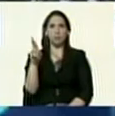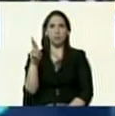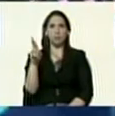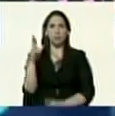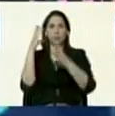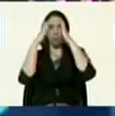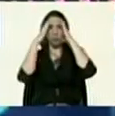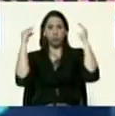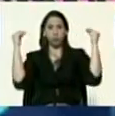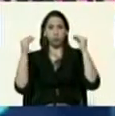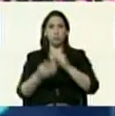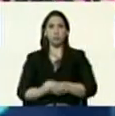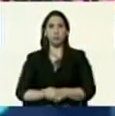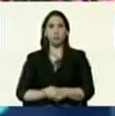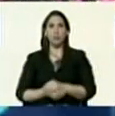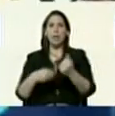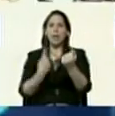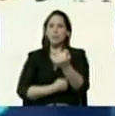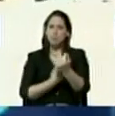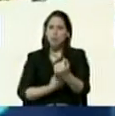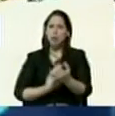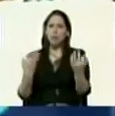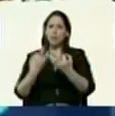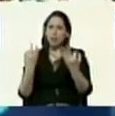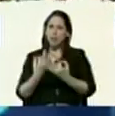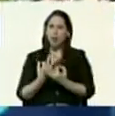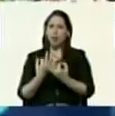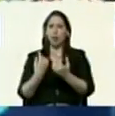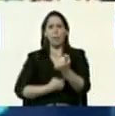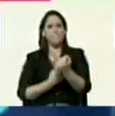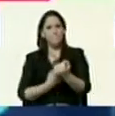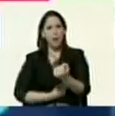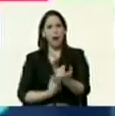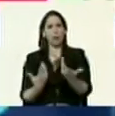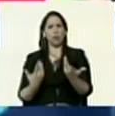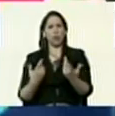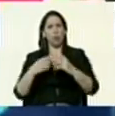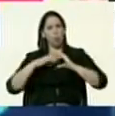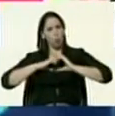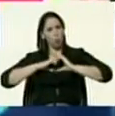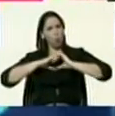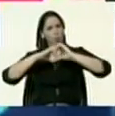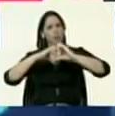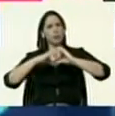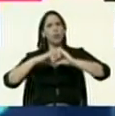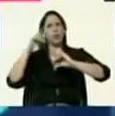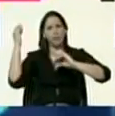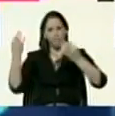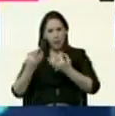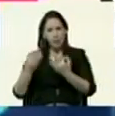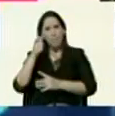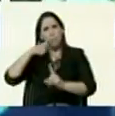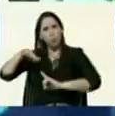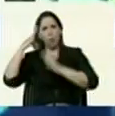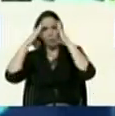de Vietnam, hermanos, verdaderos hermanos del corazón. En Vietnam nos aman, un amor sincero, y nosotros amamos